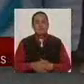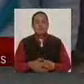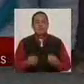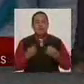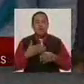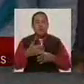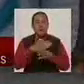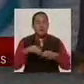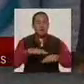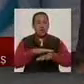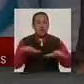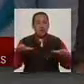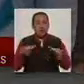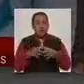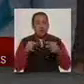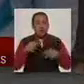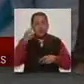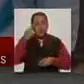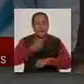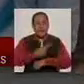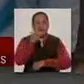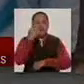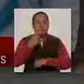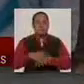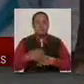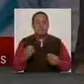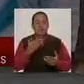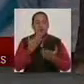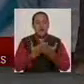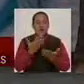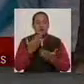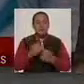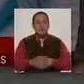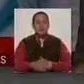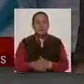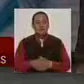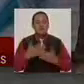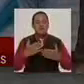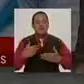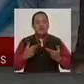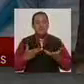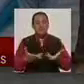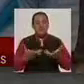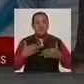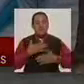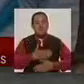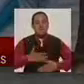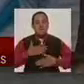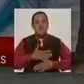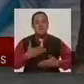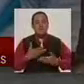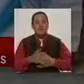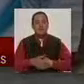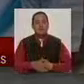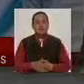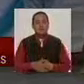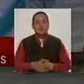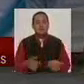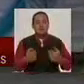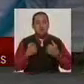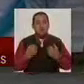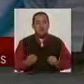compartiendo con ustedes este día. Agradezco la cálida bienvenida que nos han dado. Estoy